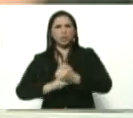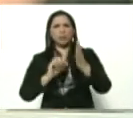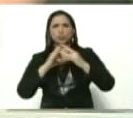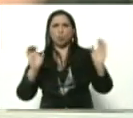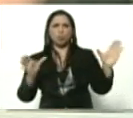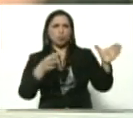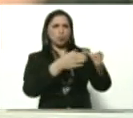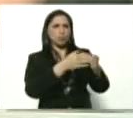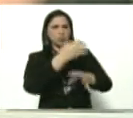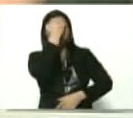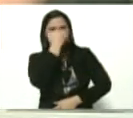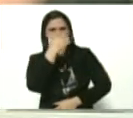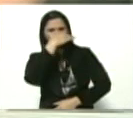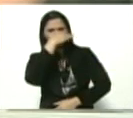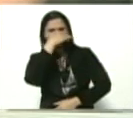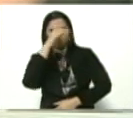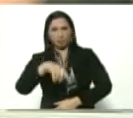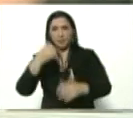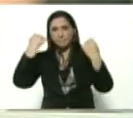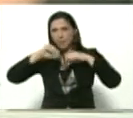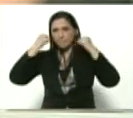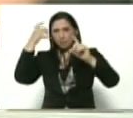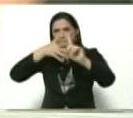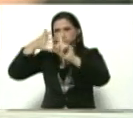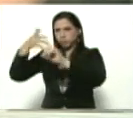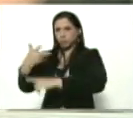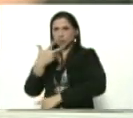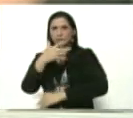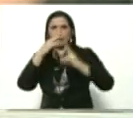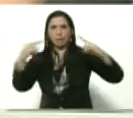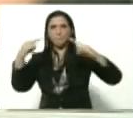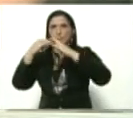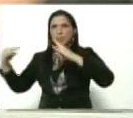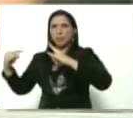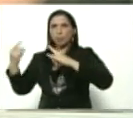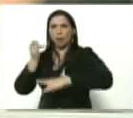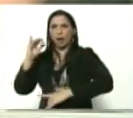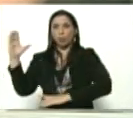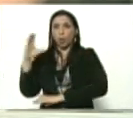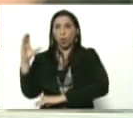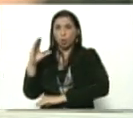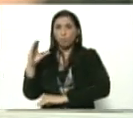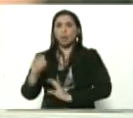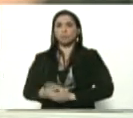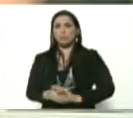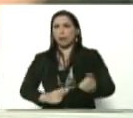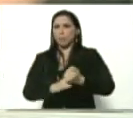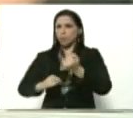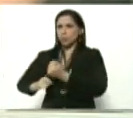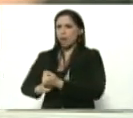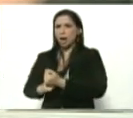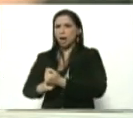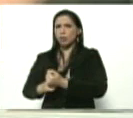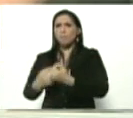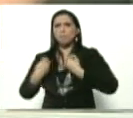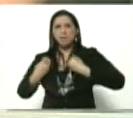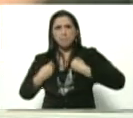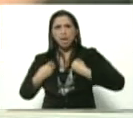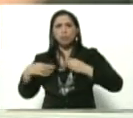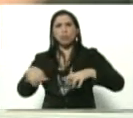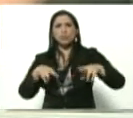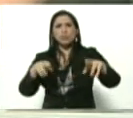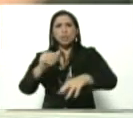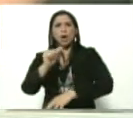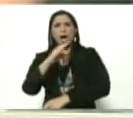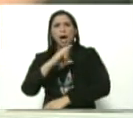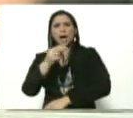grupos en su entrenamiento, en tres campamentos, apoyarlos en su estancia en Riohacha,